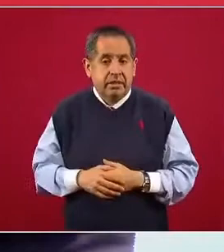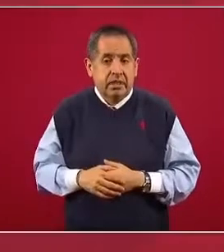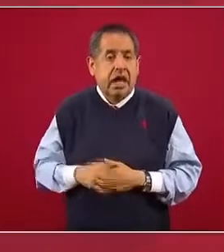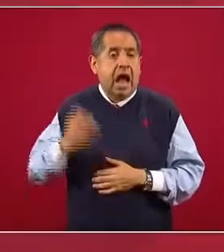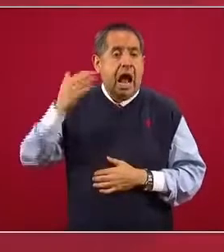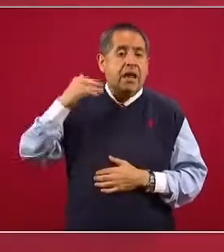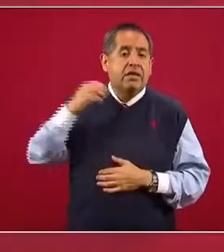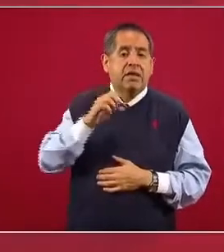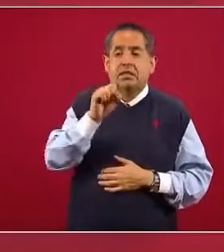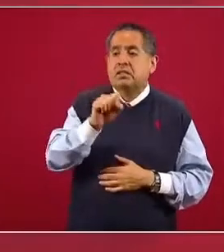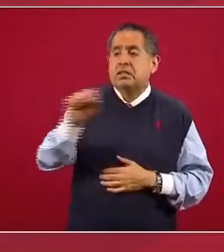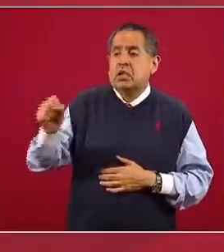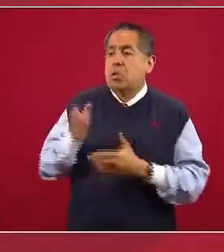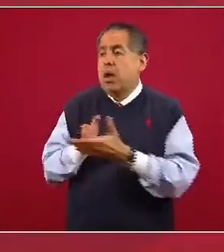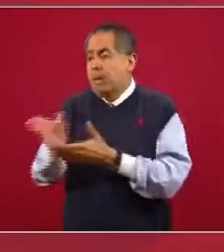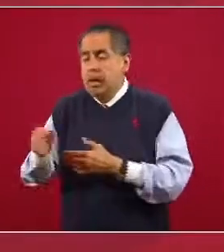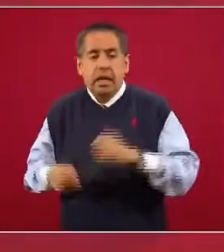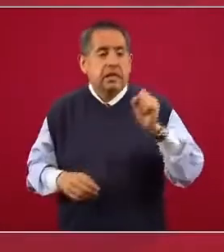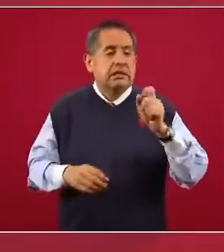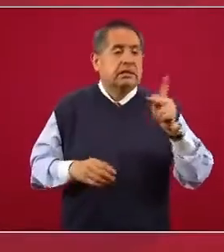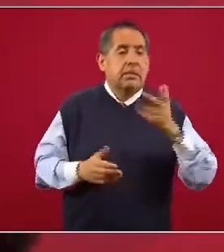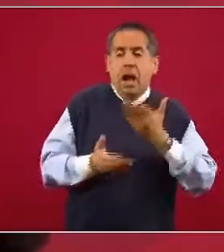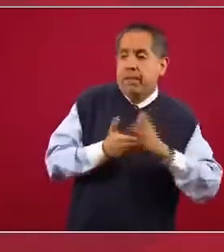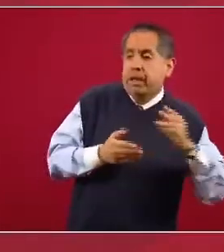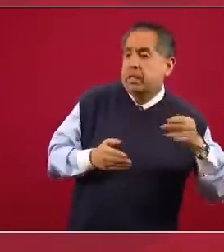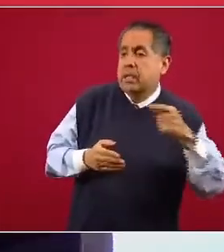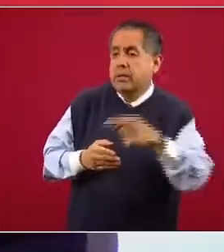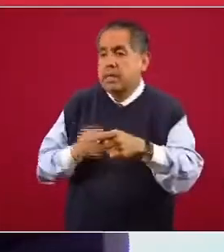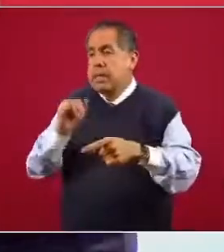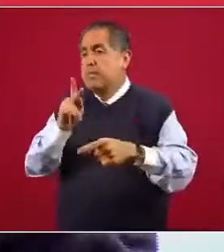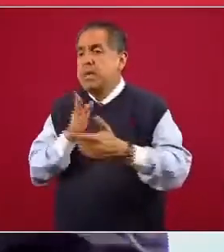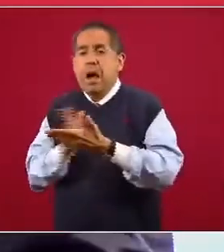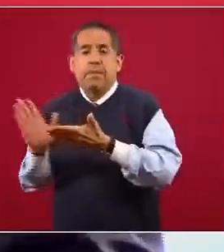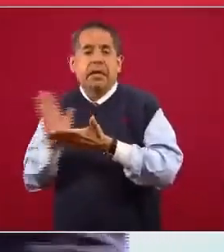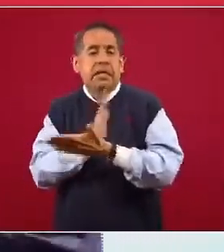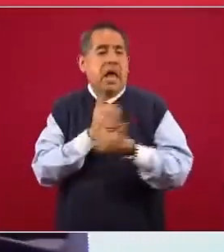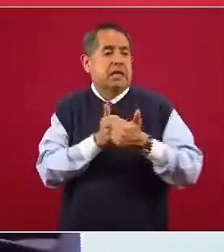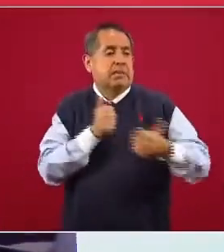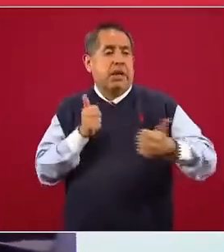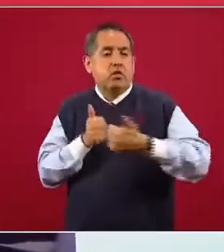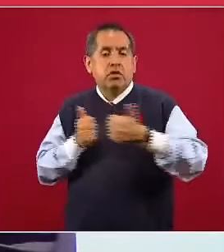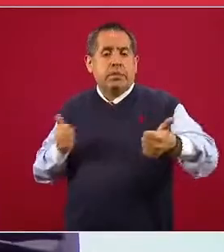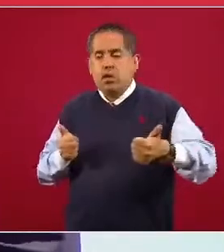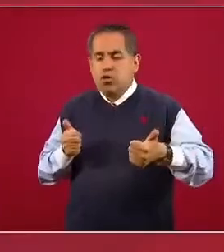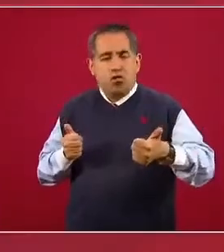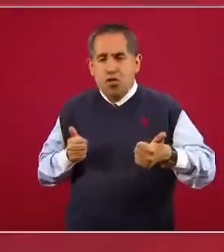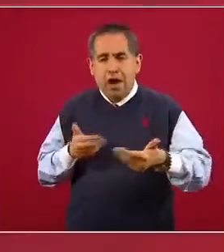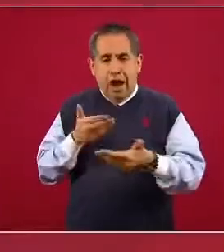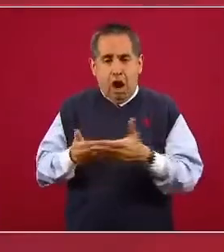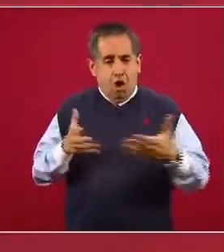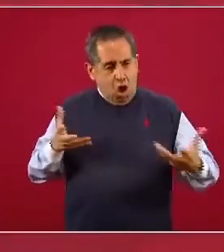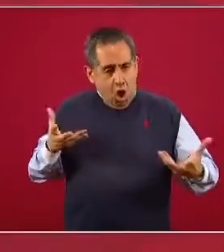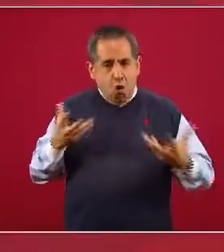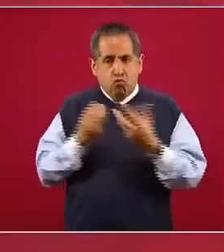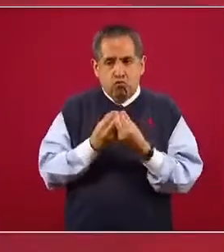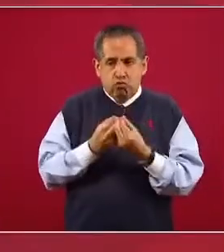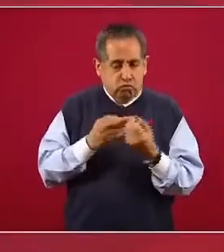iba por su lado, y la SEP iba por su lado, y el INPI iba por su lado, y Agricultura por su lado, y aquí estamos trabajando de una manera